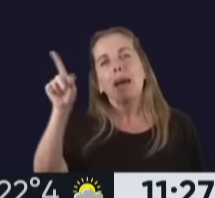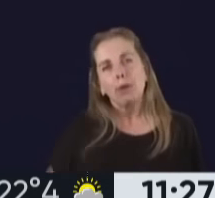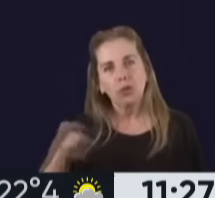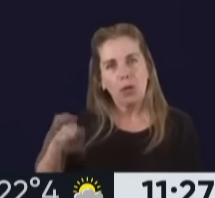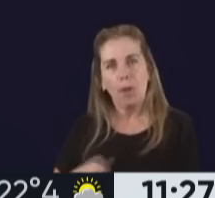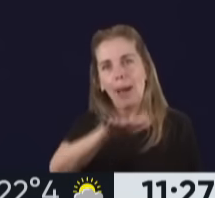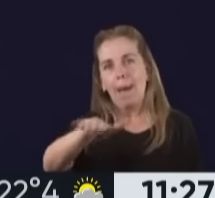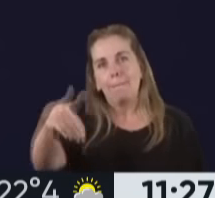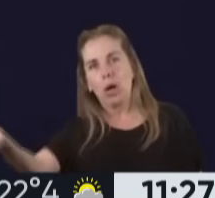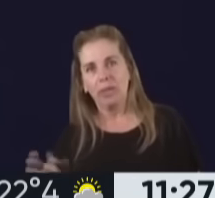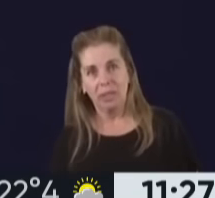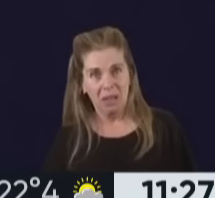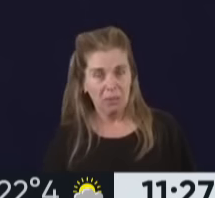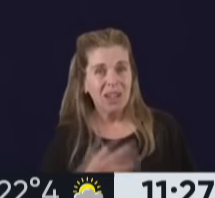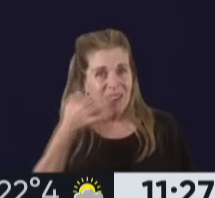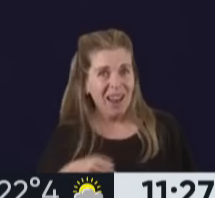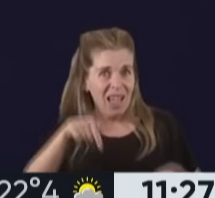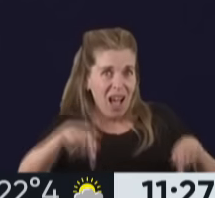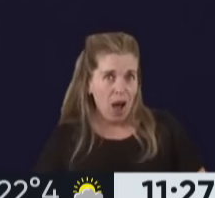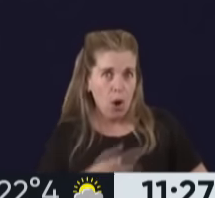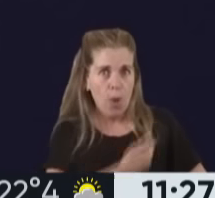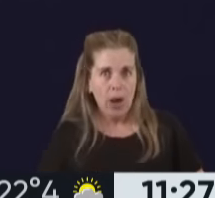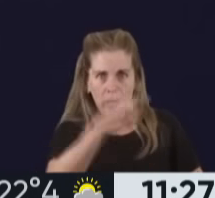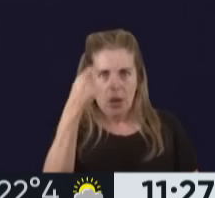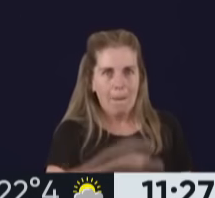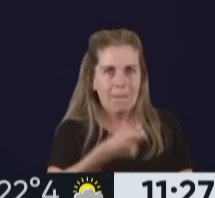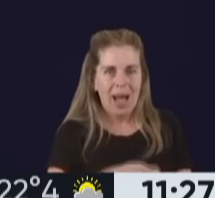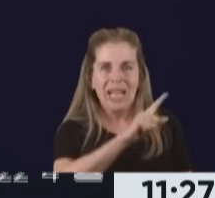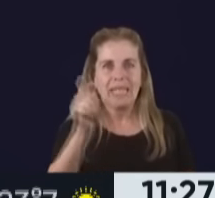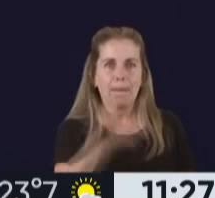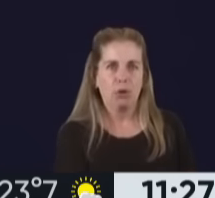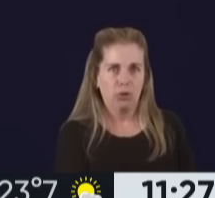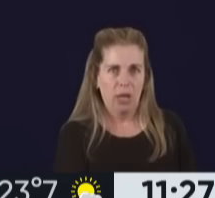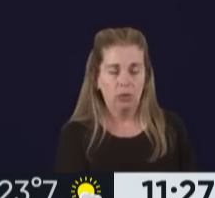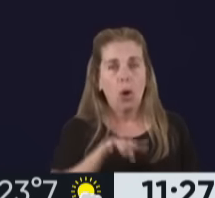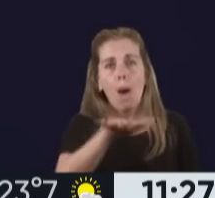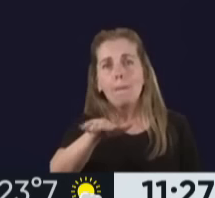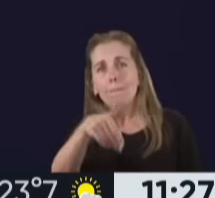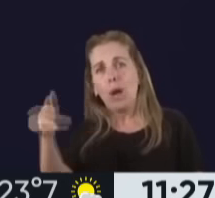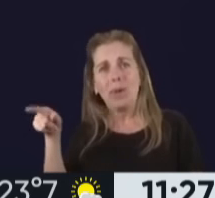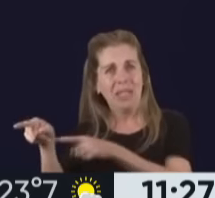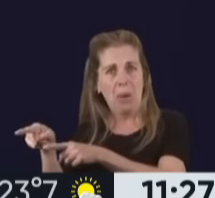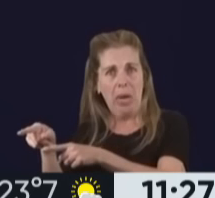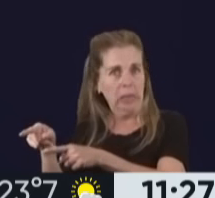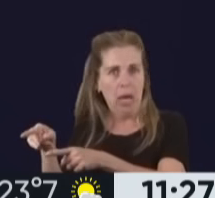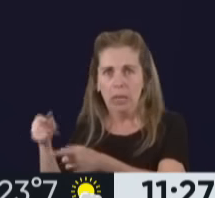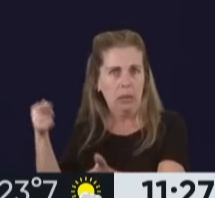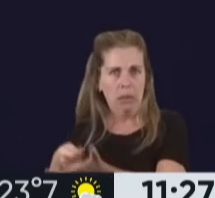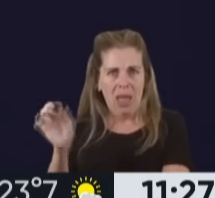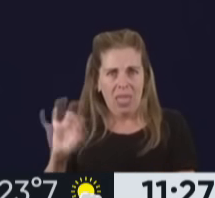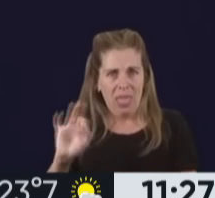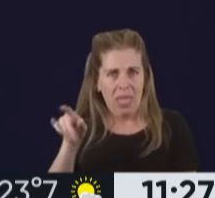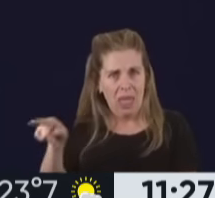el gobierno nacional cubre el 100% de los gastos y la provincia de Buenos Aires mantiene con este importante hospital una deuda de